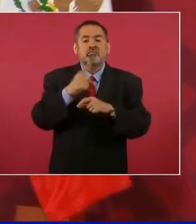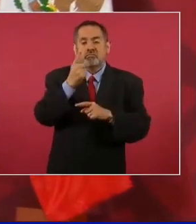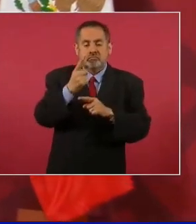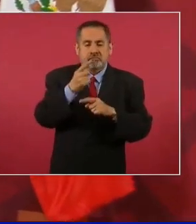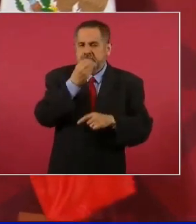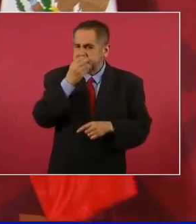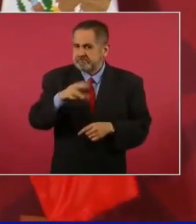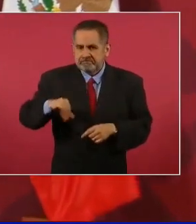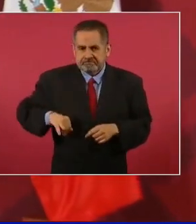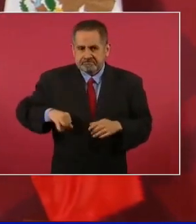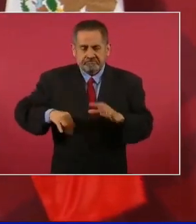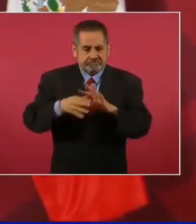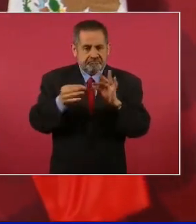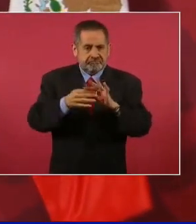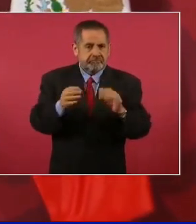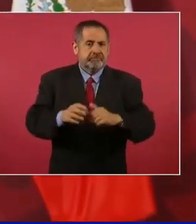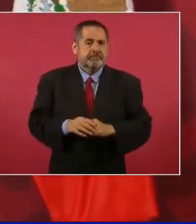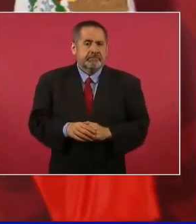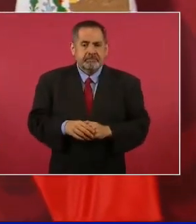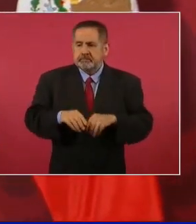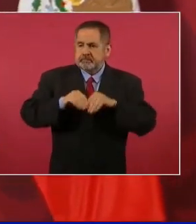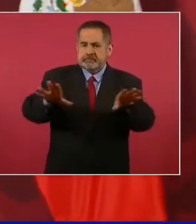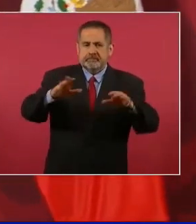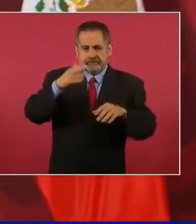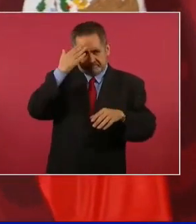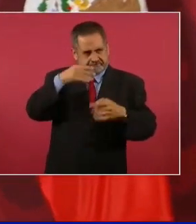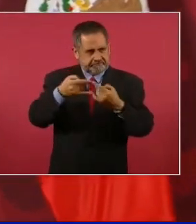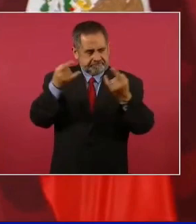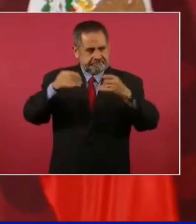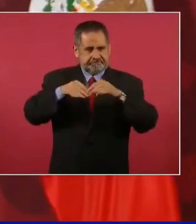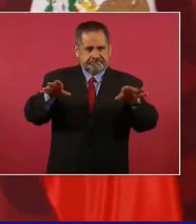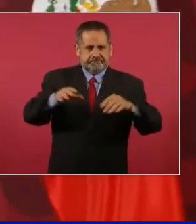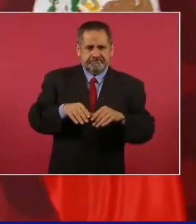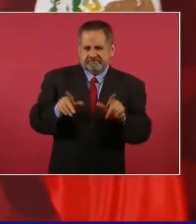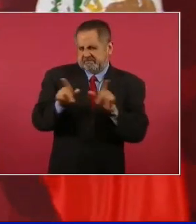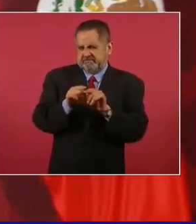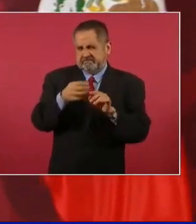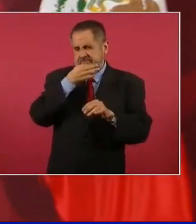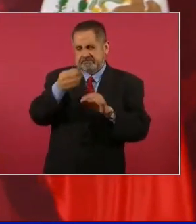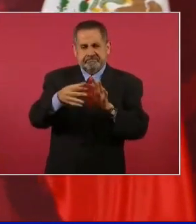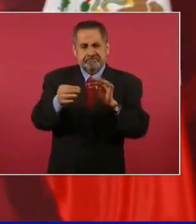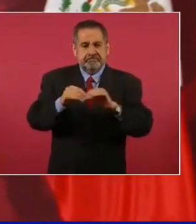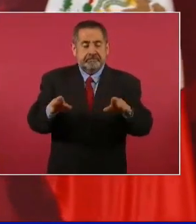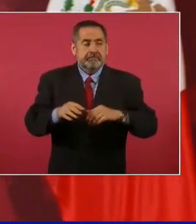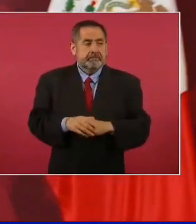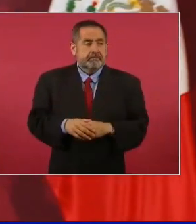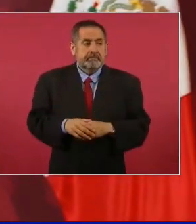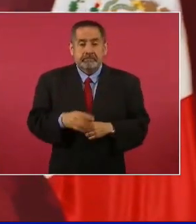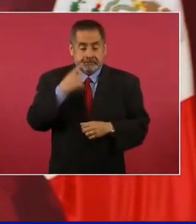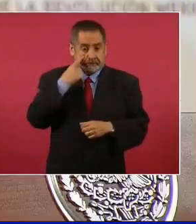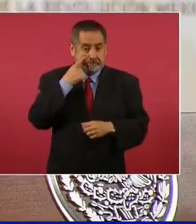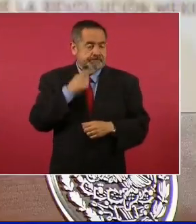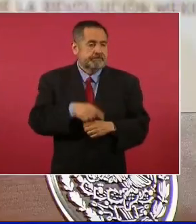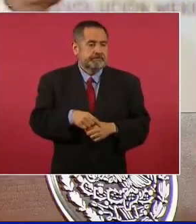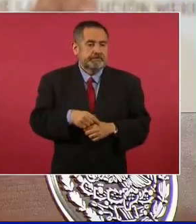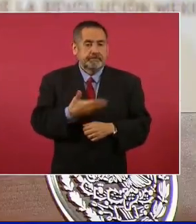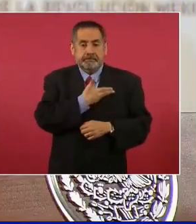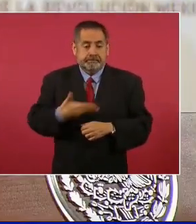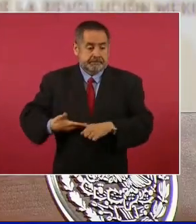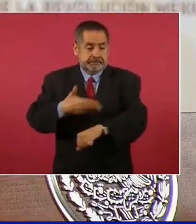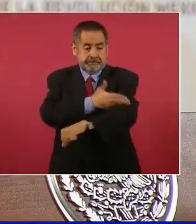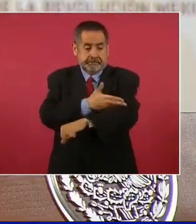es interesante que se sepa la historia breve, detienen al presidente Madero